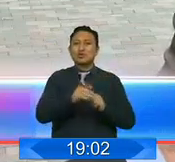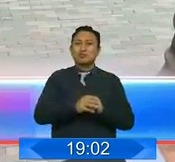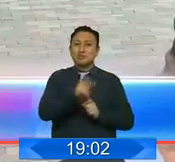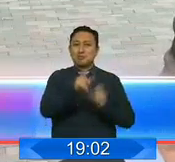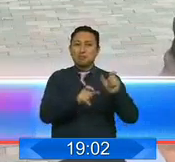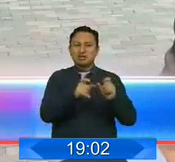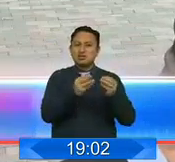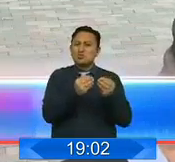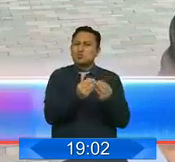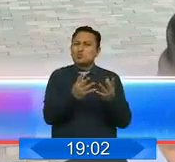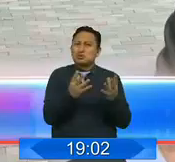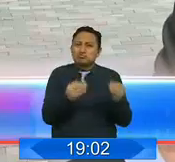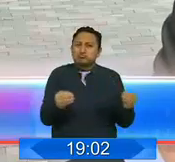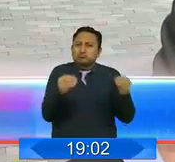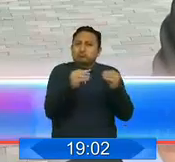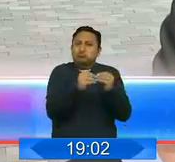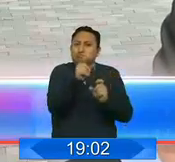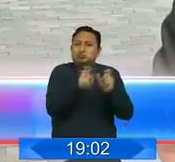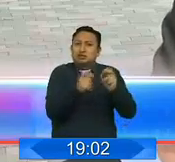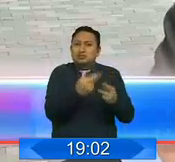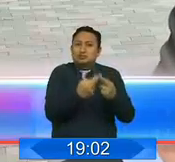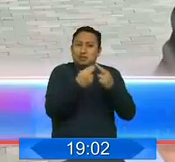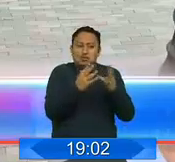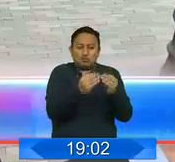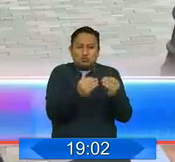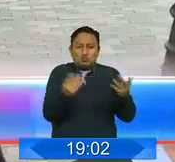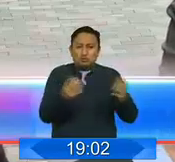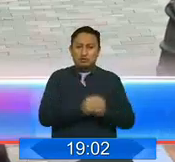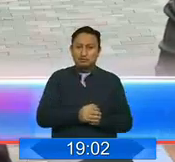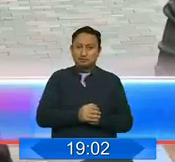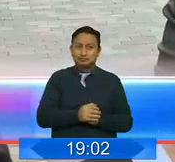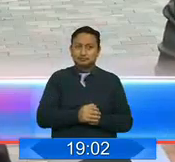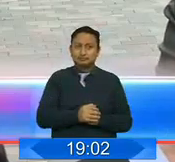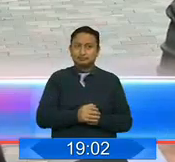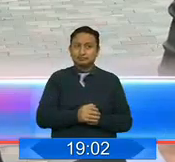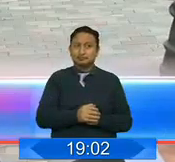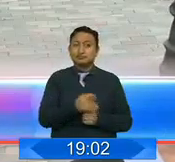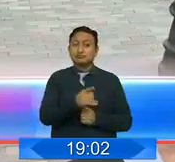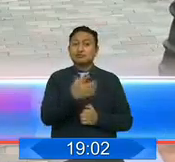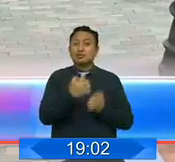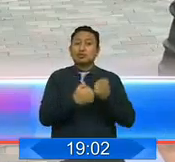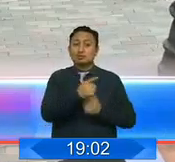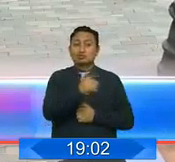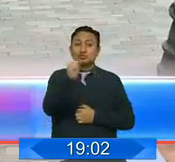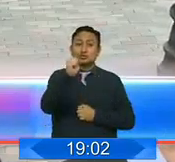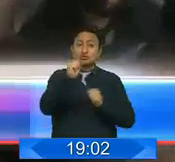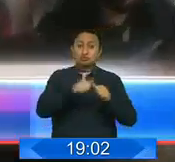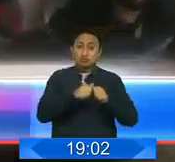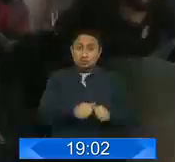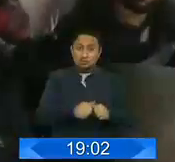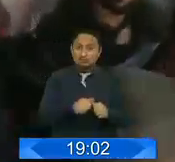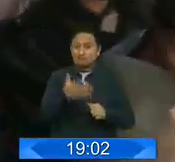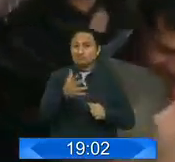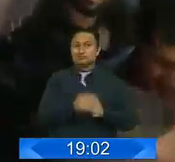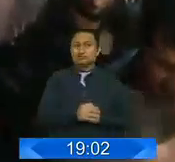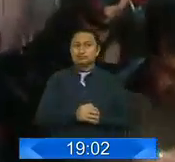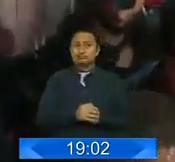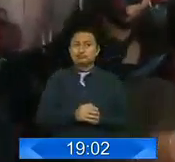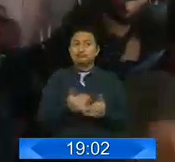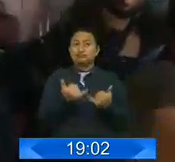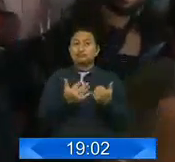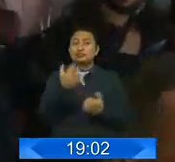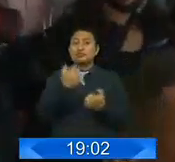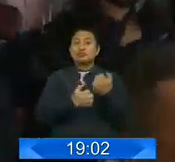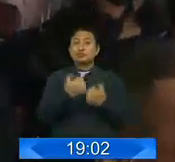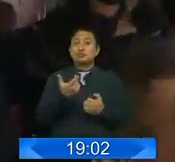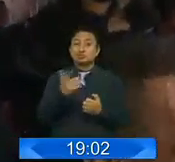manera innecesaria el rol de empleados y les dejó precarizados, sin derecho a la estabilidad. Que esta inestabilidad laboral